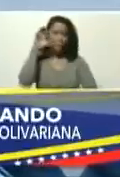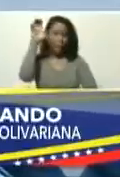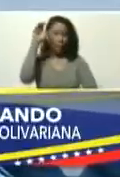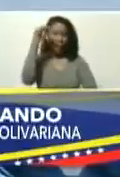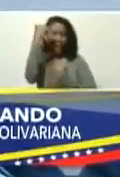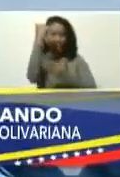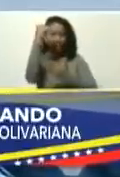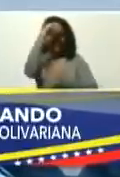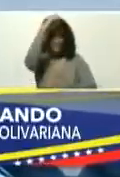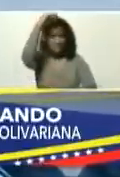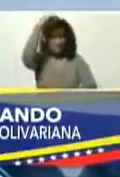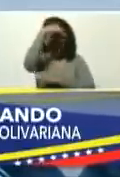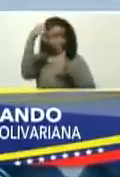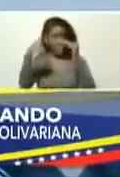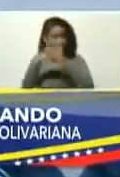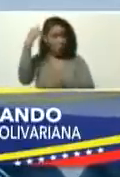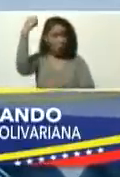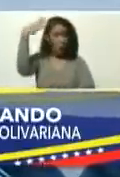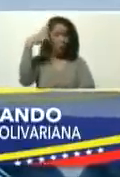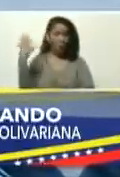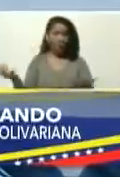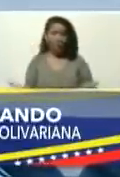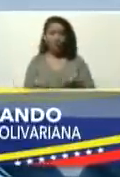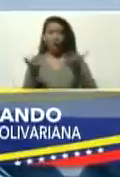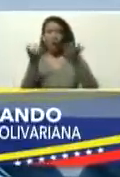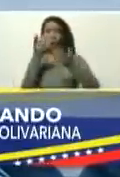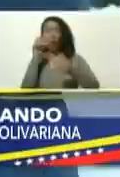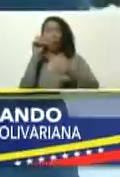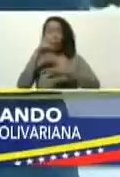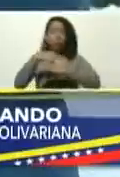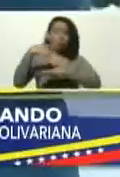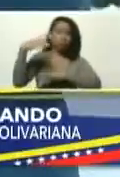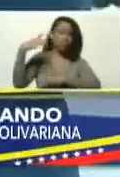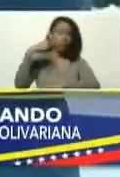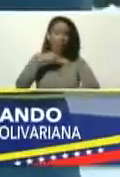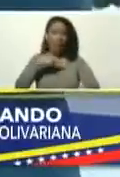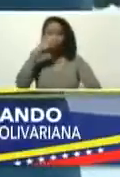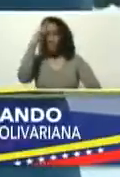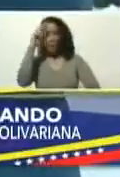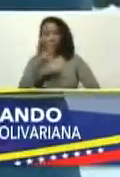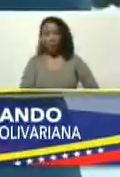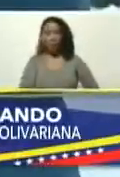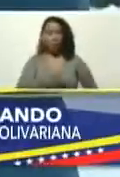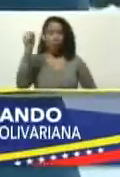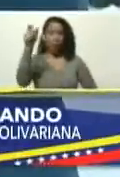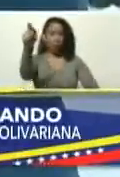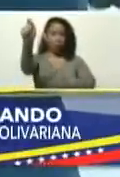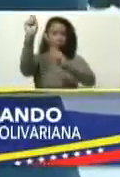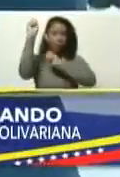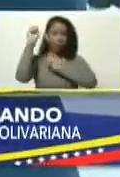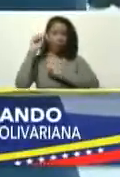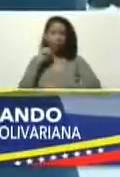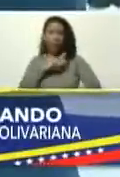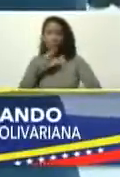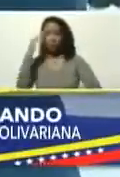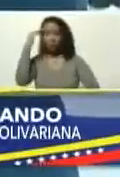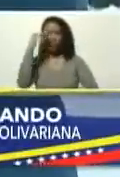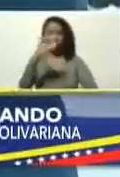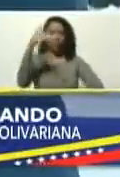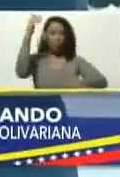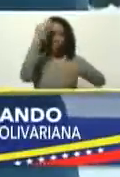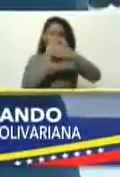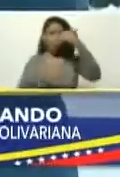luz del fuego sagrado del Padre Libertador Simón Bolívar y el legado histórico de mi comandante supremo, Hugo